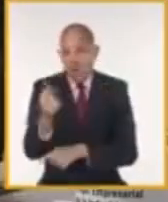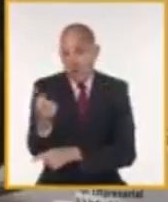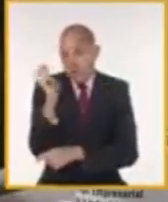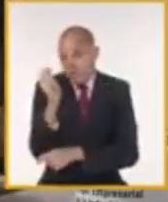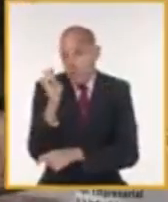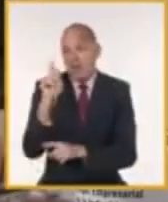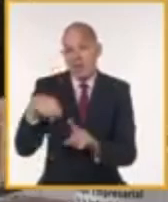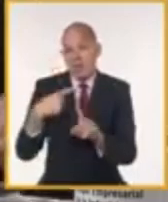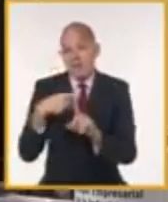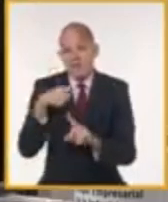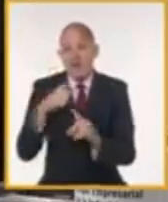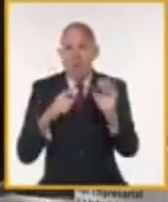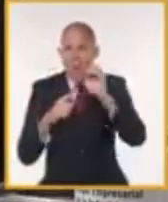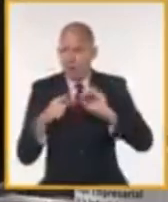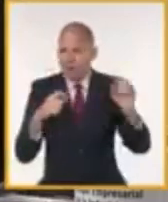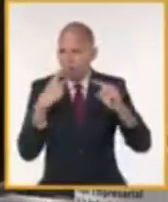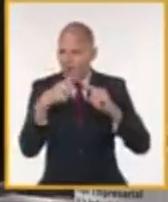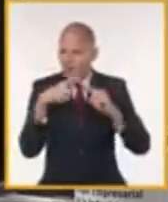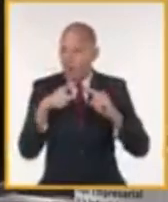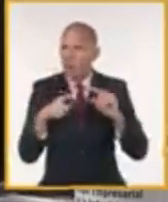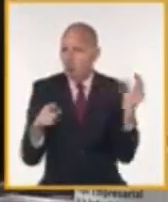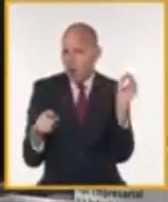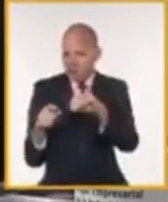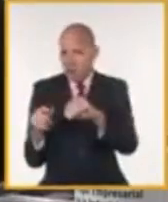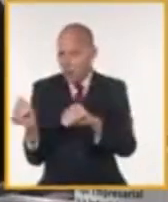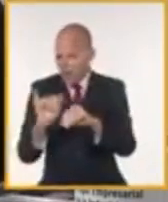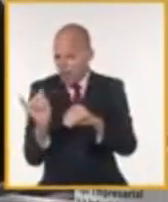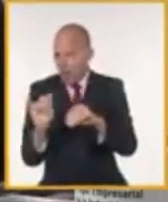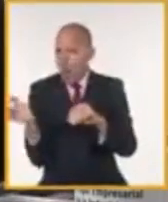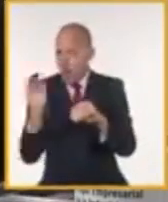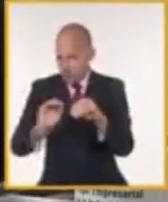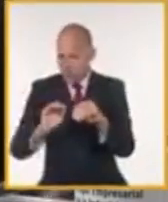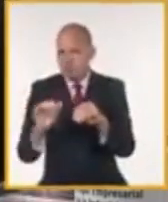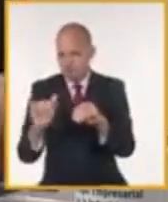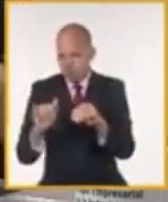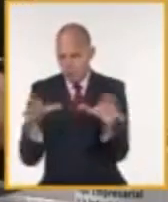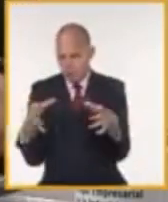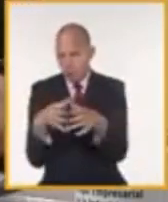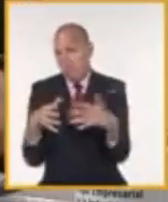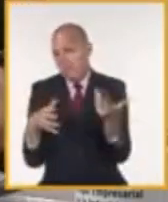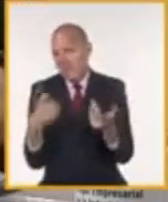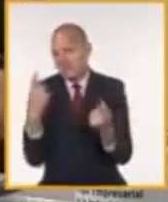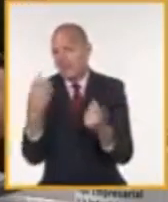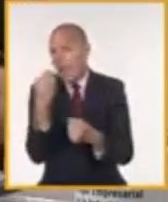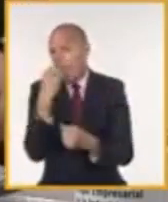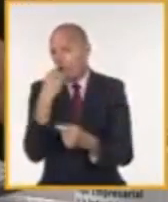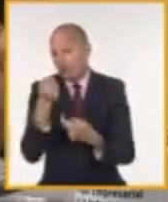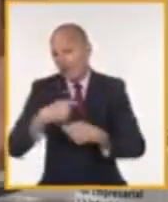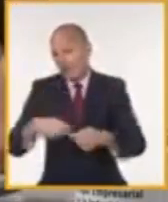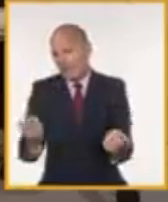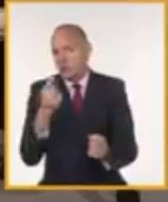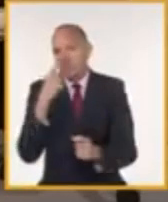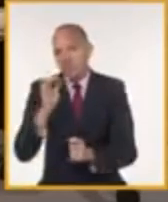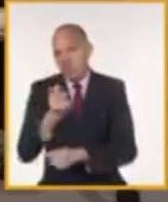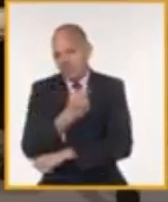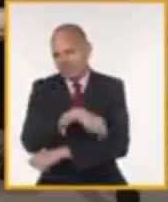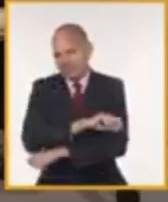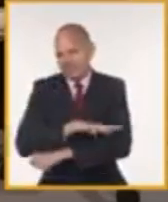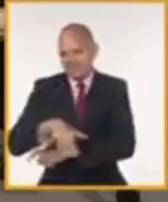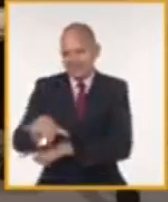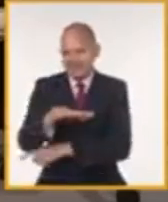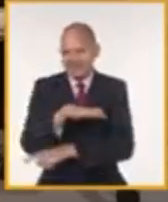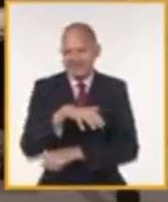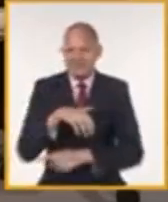sumado otros organismos también en función de contribuir con la alimentación del pueblo. Lógicamente, si